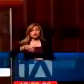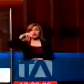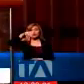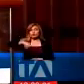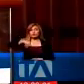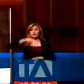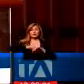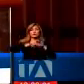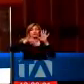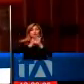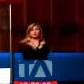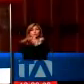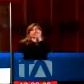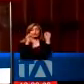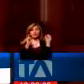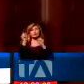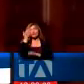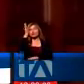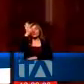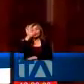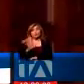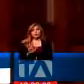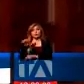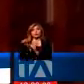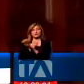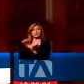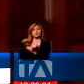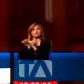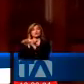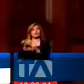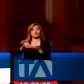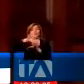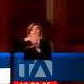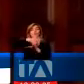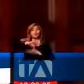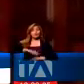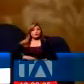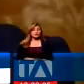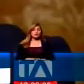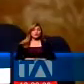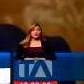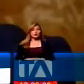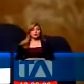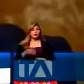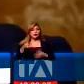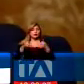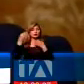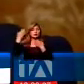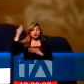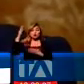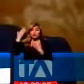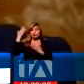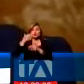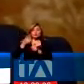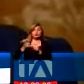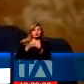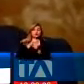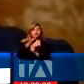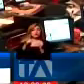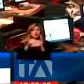a las 10 de la mañana, María Paula Romo deberá defenderse ante el Pleno de la Asamblea Nacional en el juicio político que se sigue